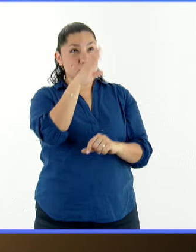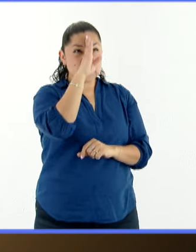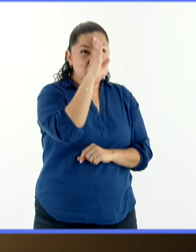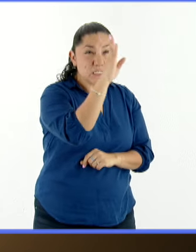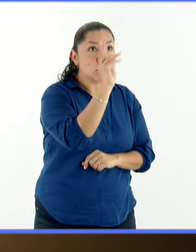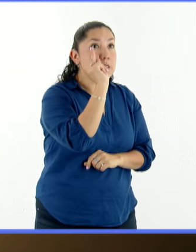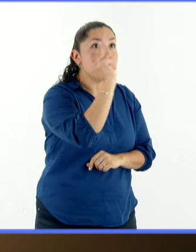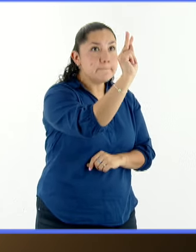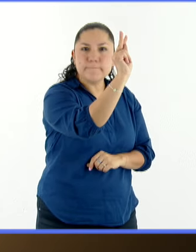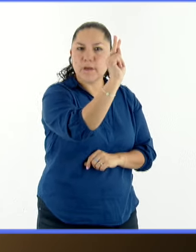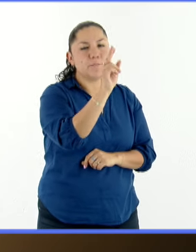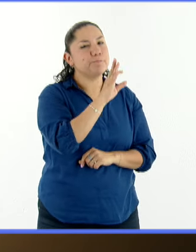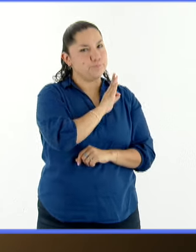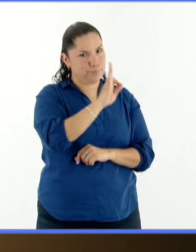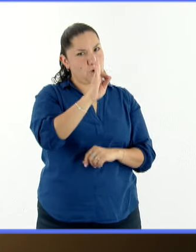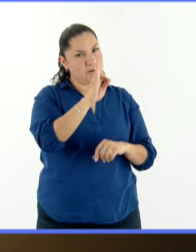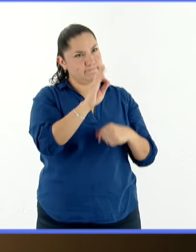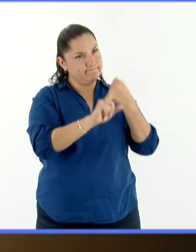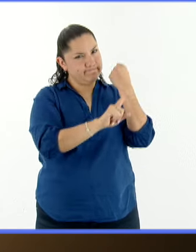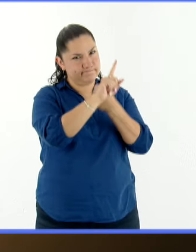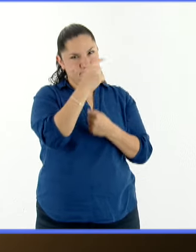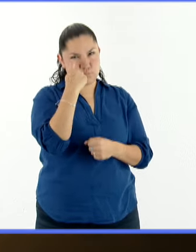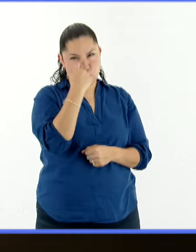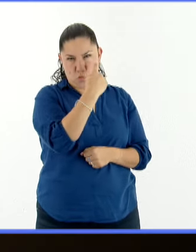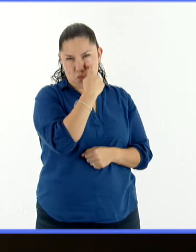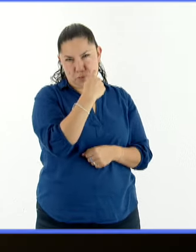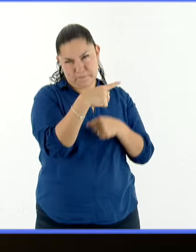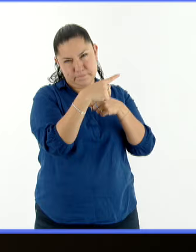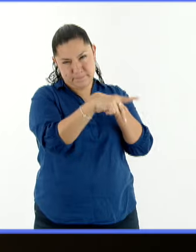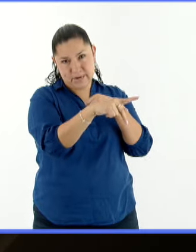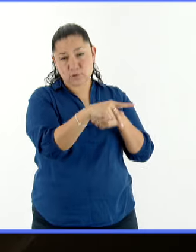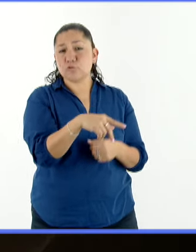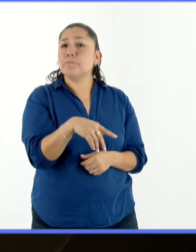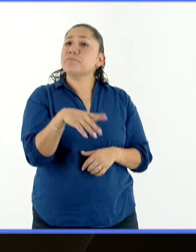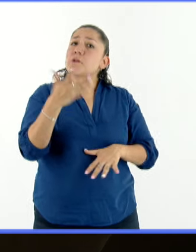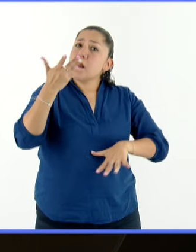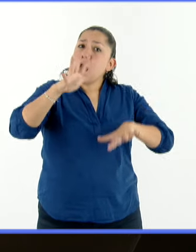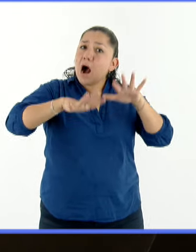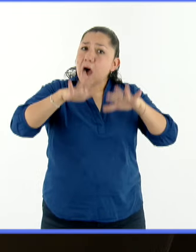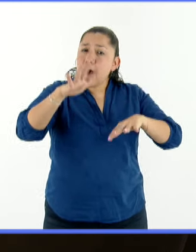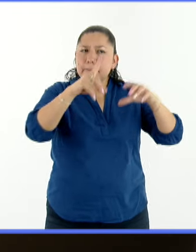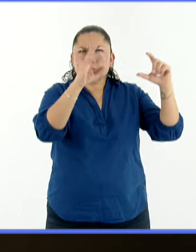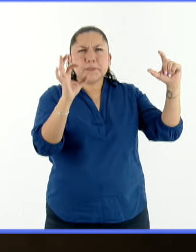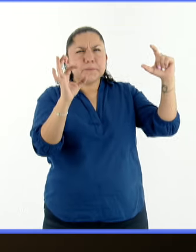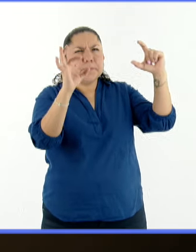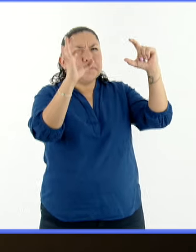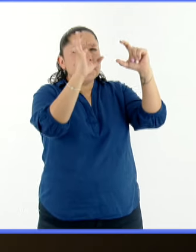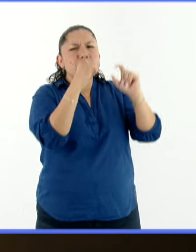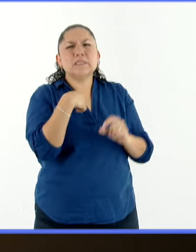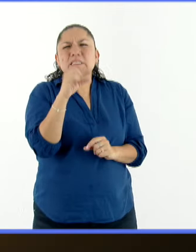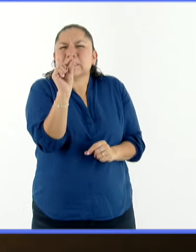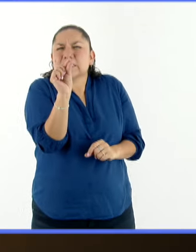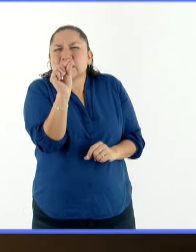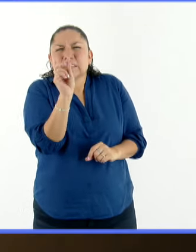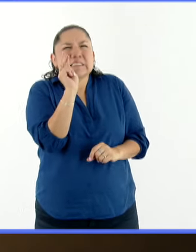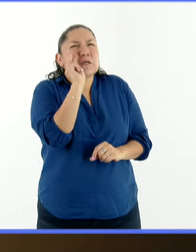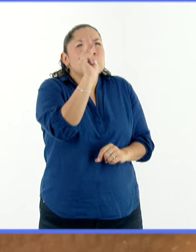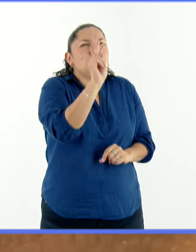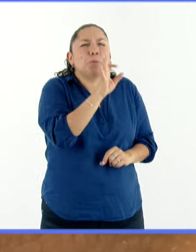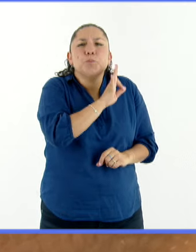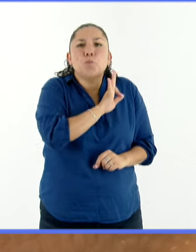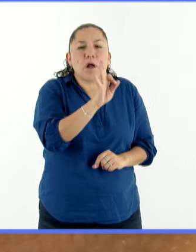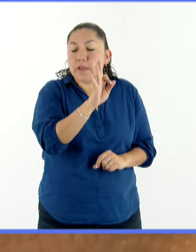Inclusive con una pequeña porción de luz del sol visible, esta es muy dañina para nuestros ojos y puede causar daños irreversibles.